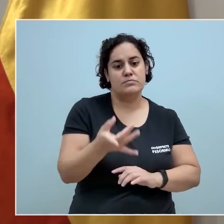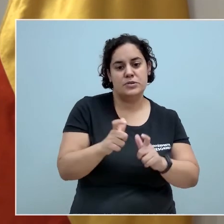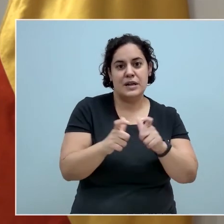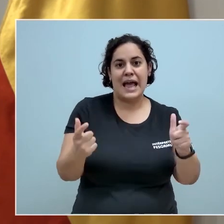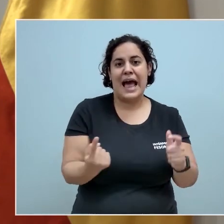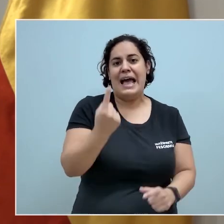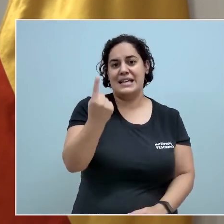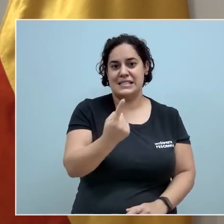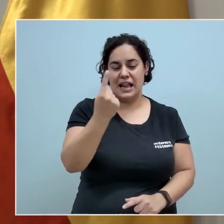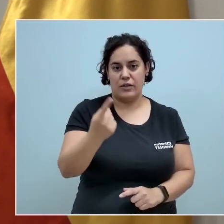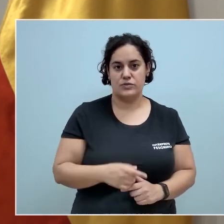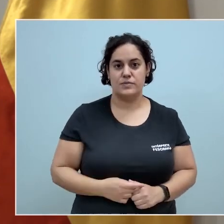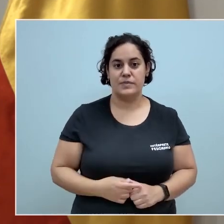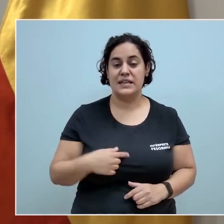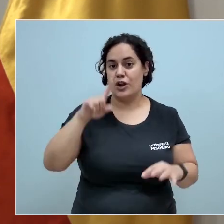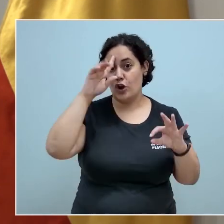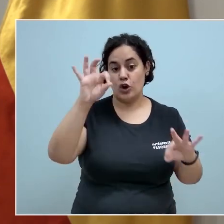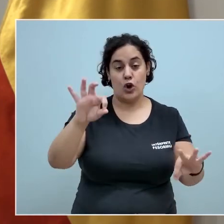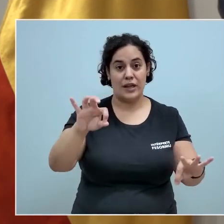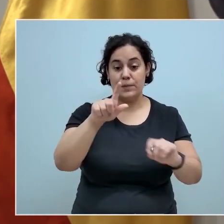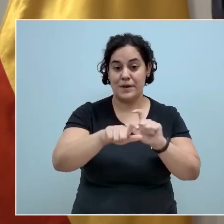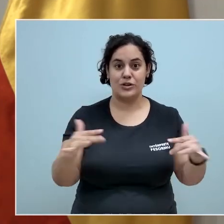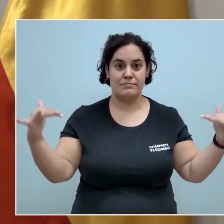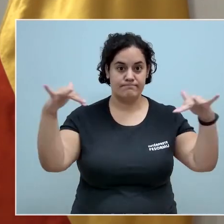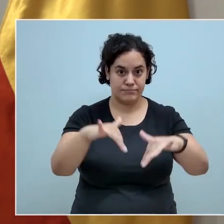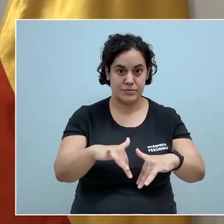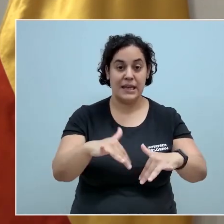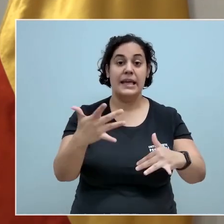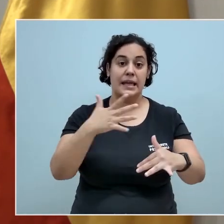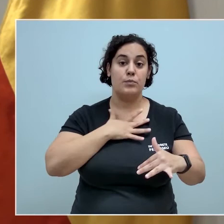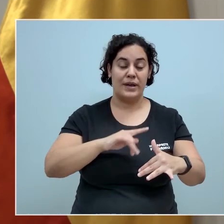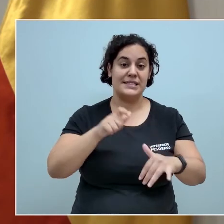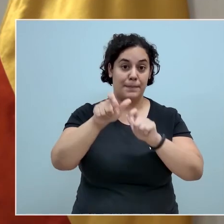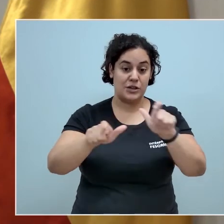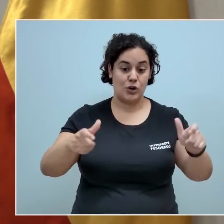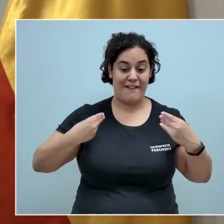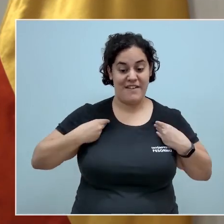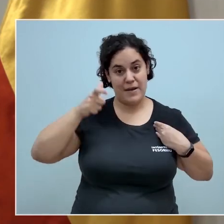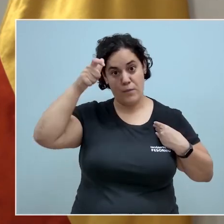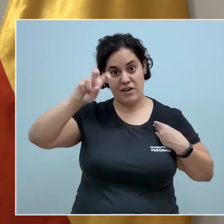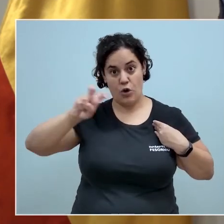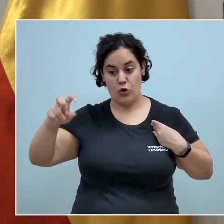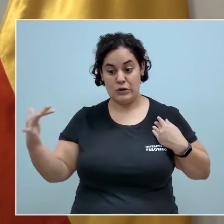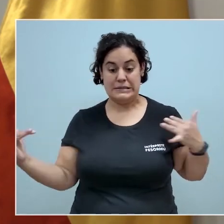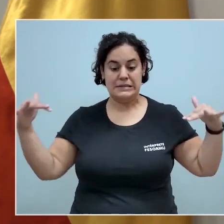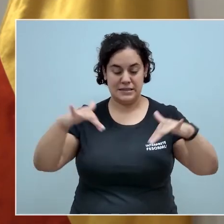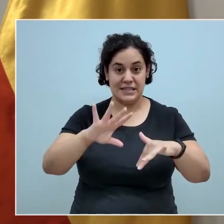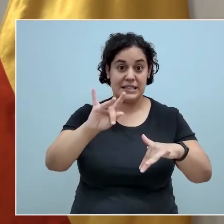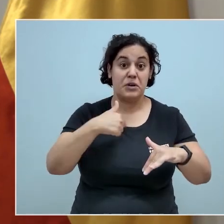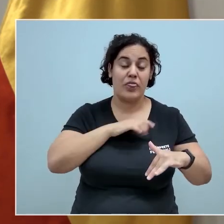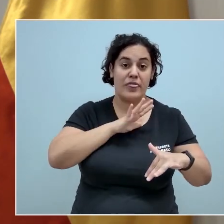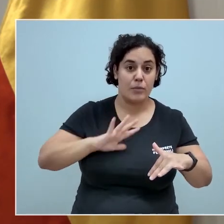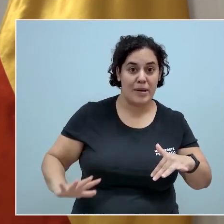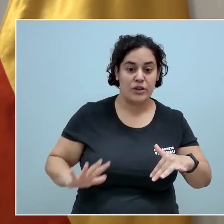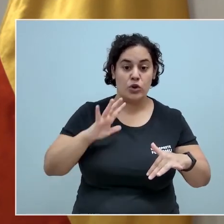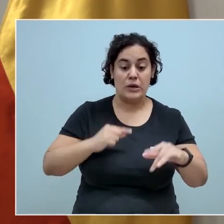nocturno, porque lógicamente son sitios donde se congrega gente y ha ido a otros municipios, pero por ahora no hay transmisión de esas personas que se han contagiado por el